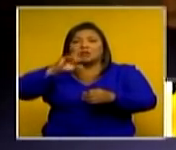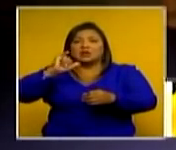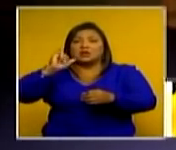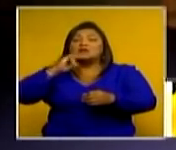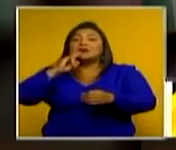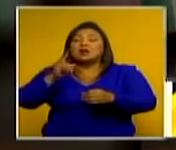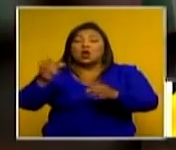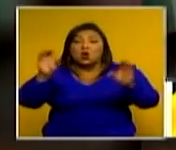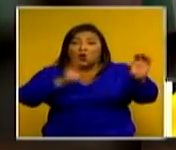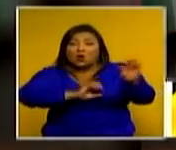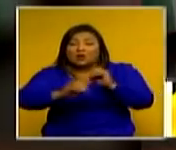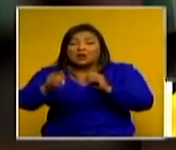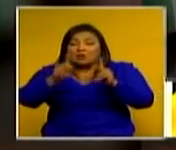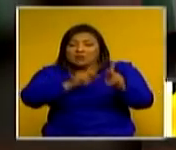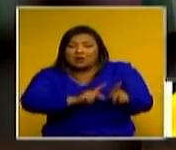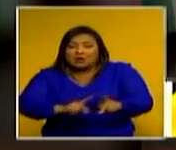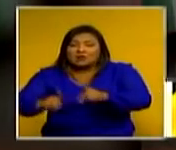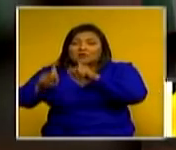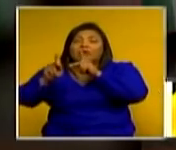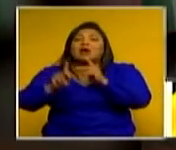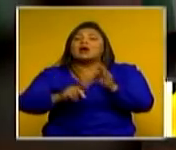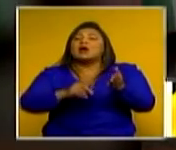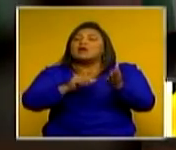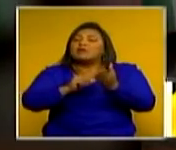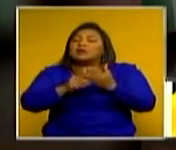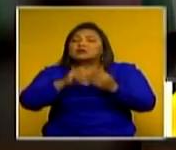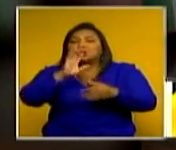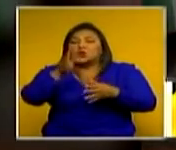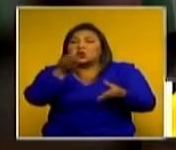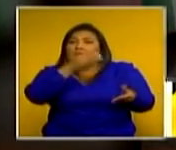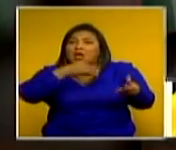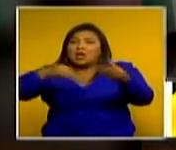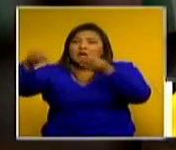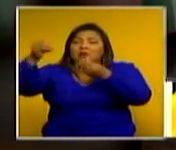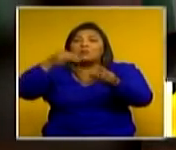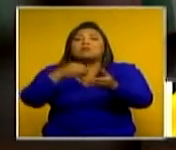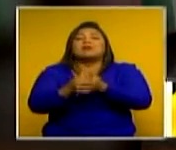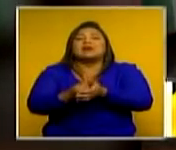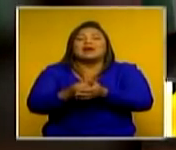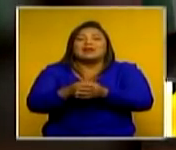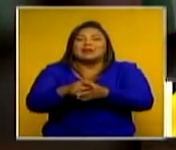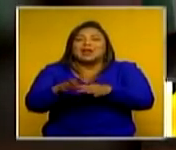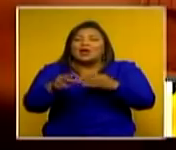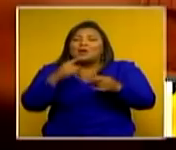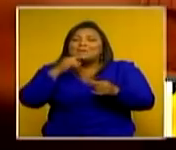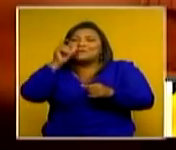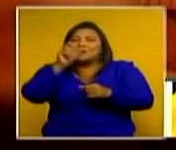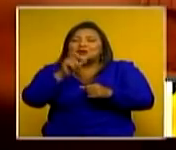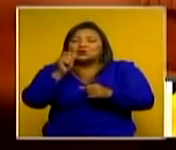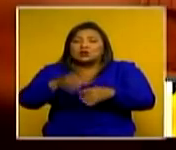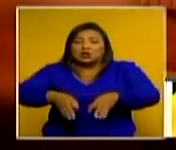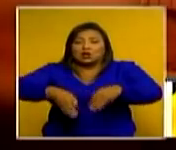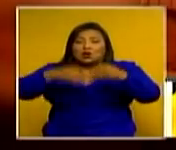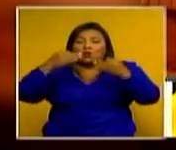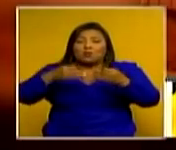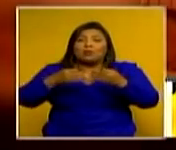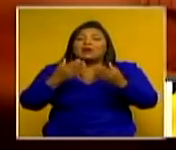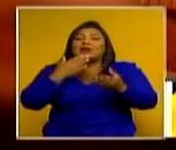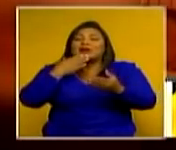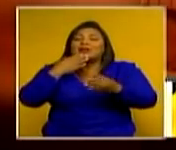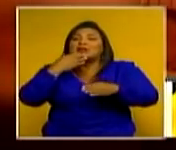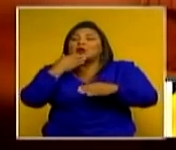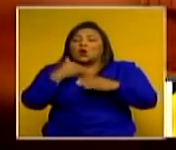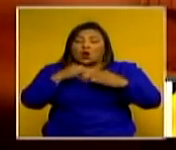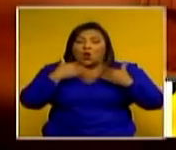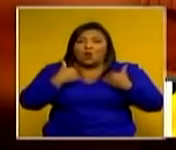planificar y financiar los envíos de la sustancia ilícita con personas que cumplían el rol de correos